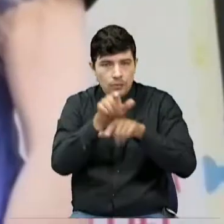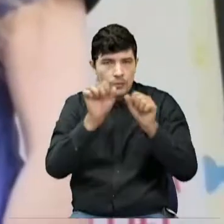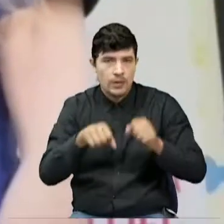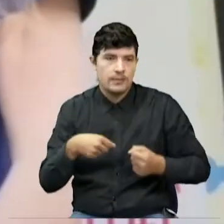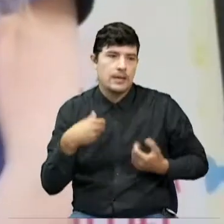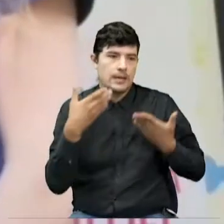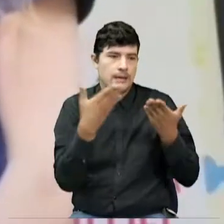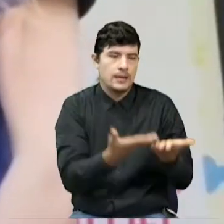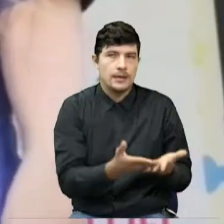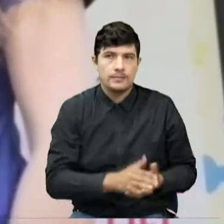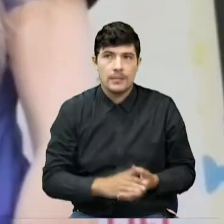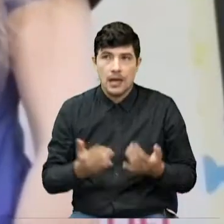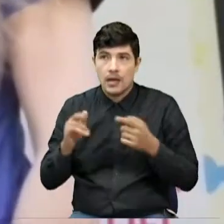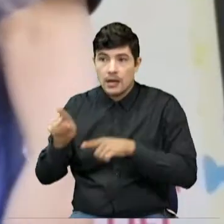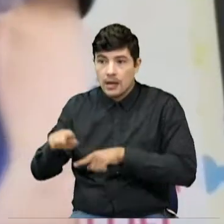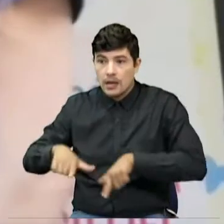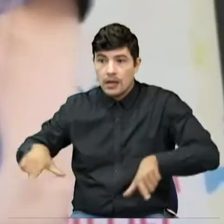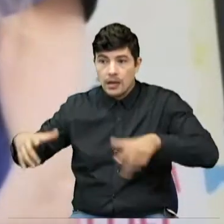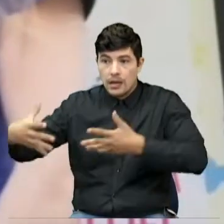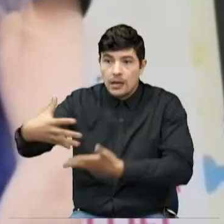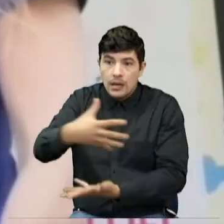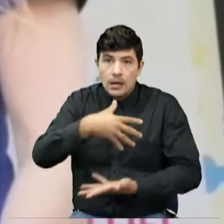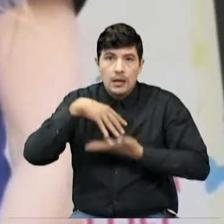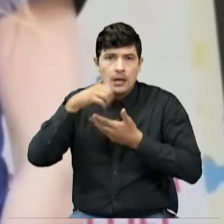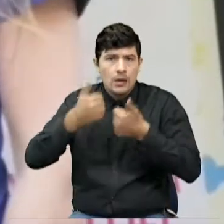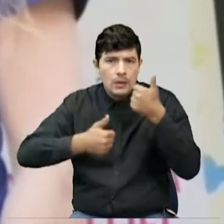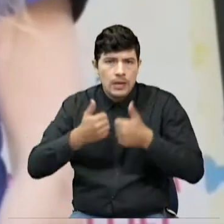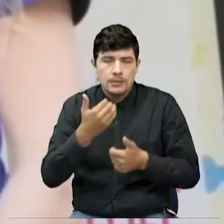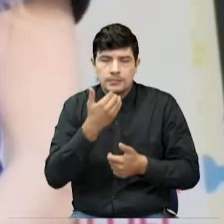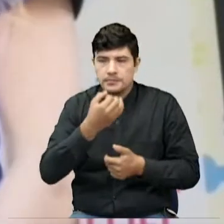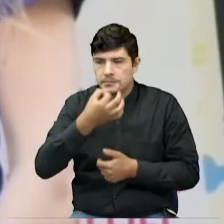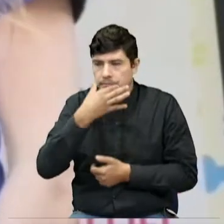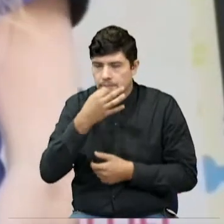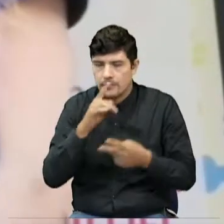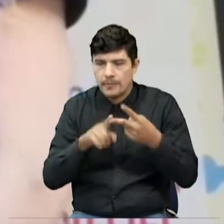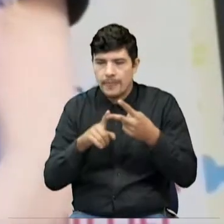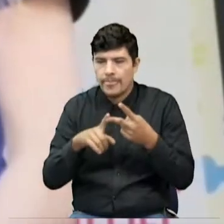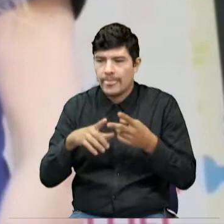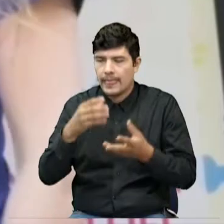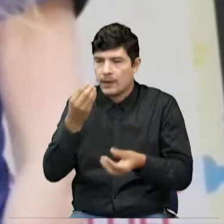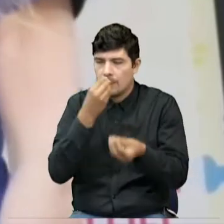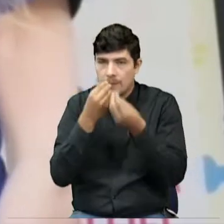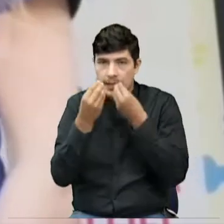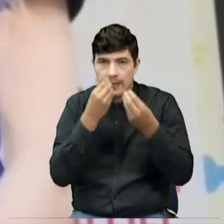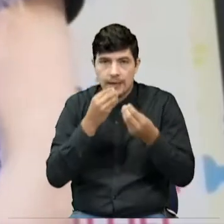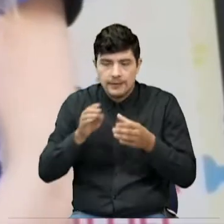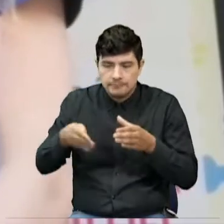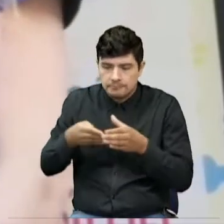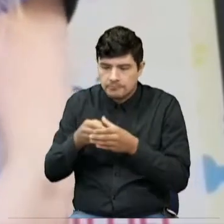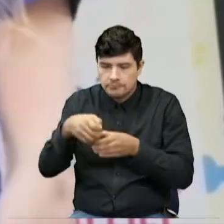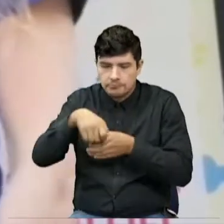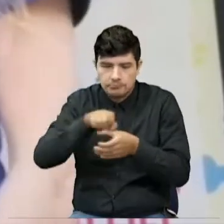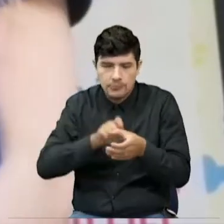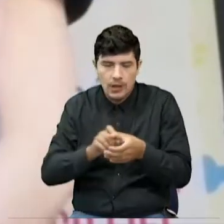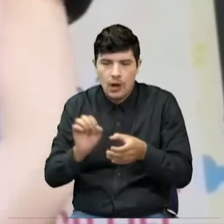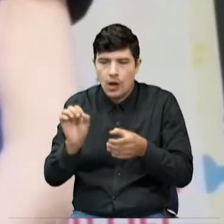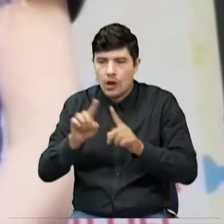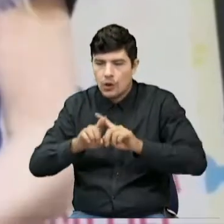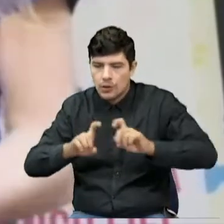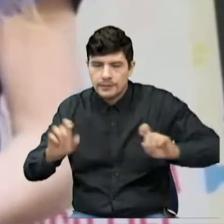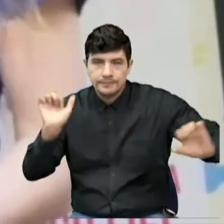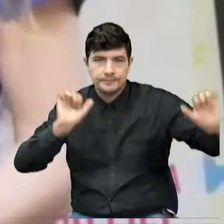ayudas que estamos recibiendo en este punto de acopio es medicamentos, mercado, todo lo que se pueda de útiles de aseo